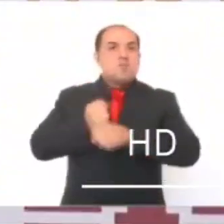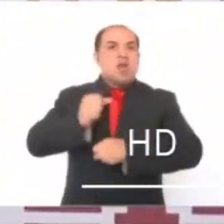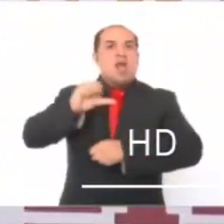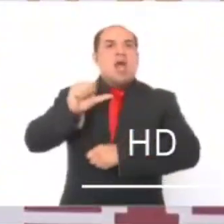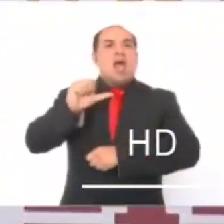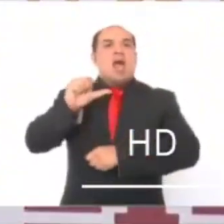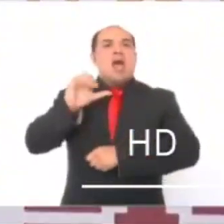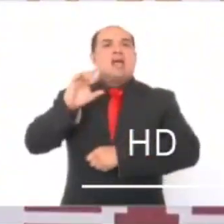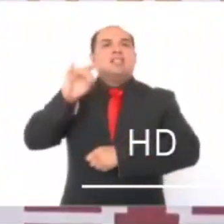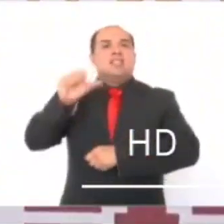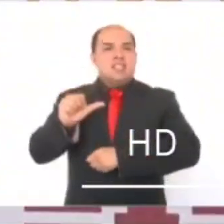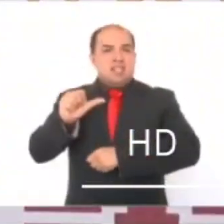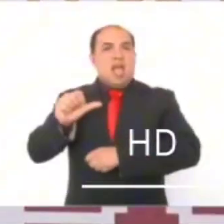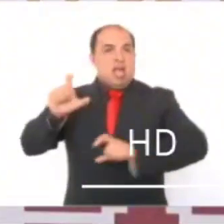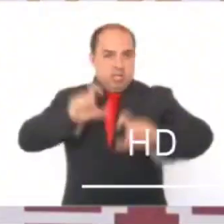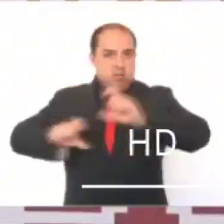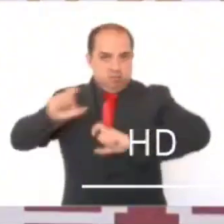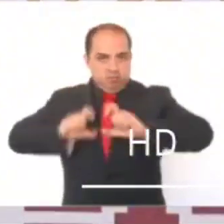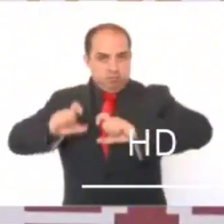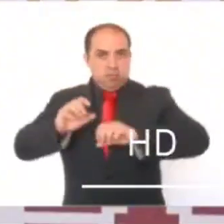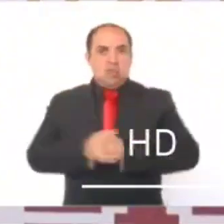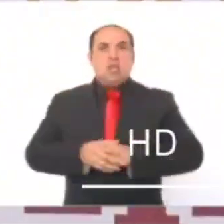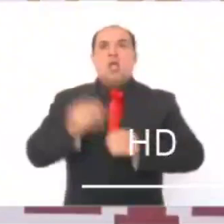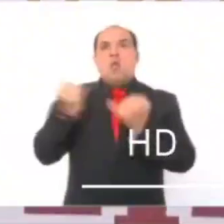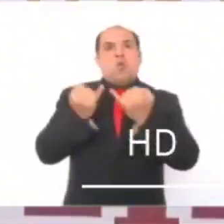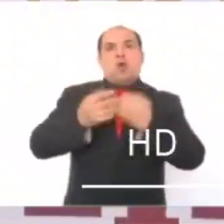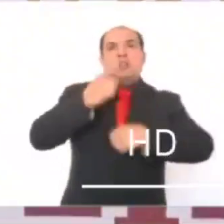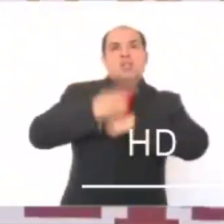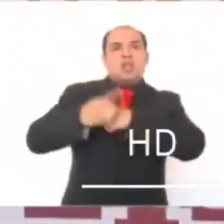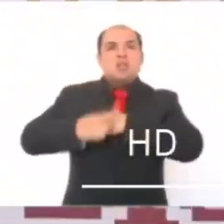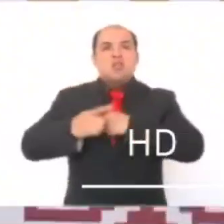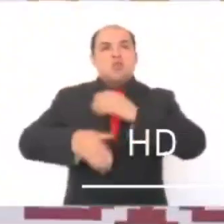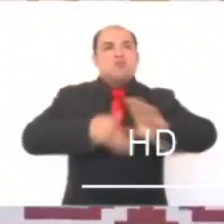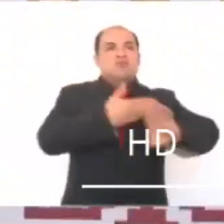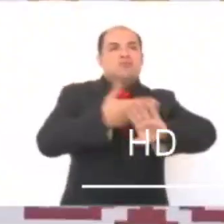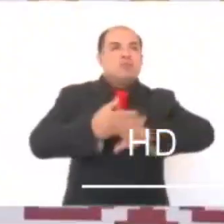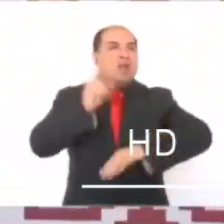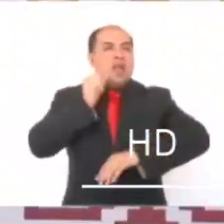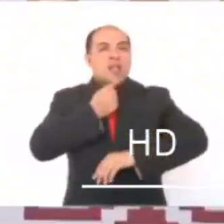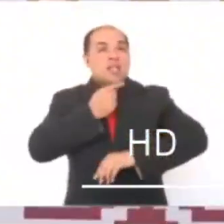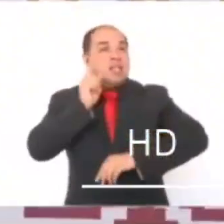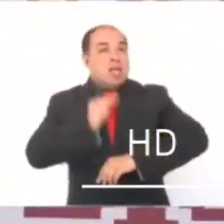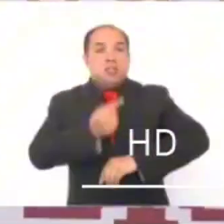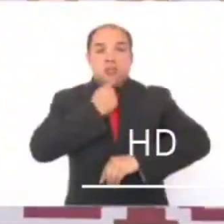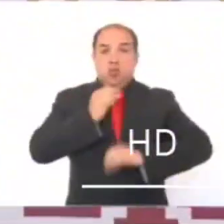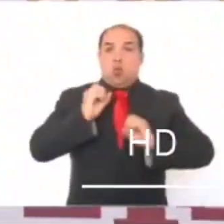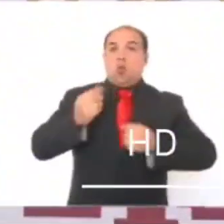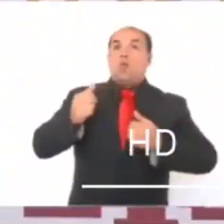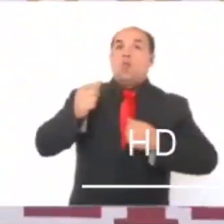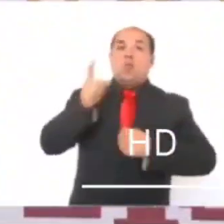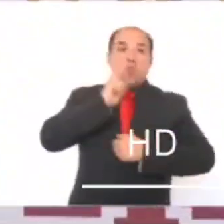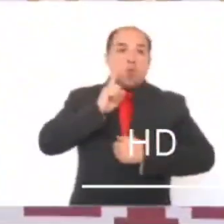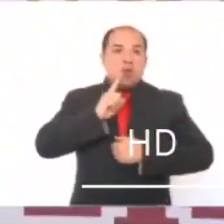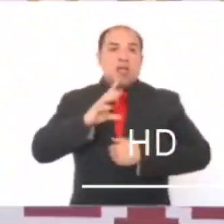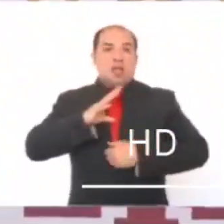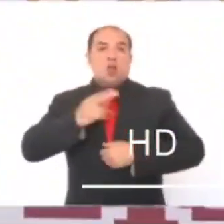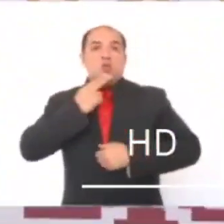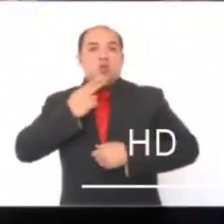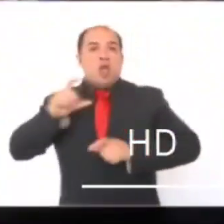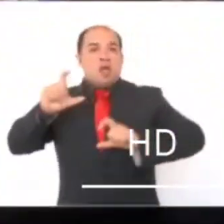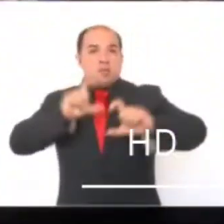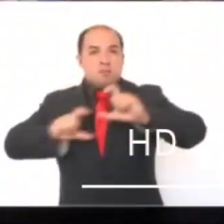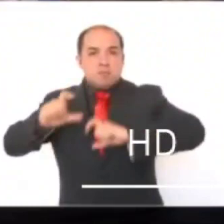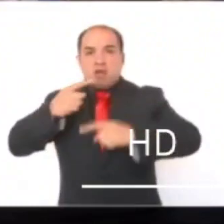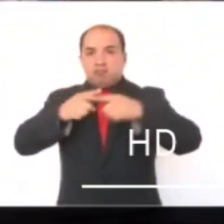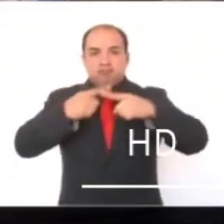la agresión que se perpetra contra niñas, niños y mujeres con agentes químicos, ácidos y corrosivos.